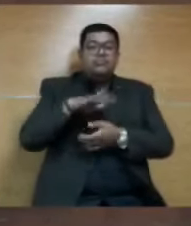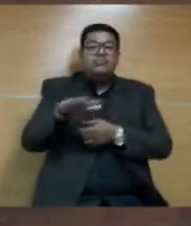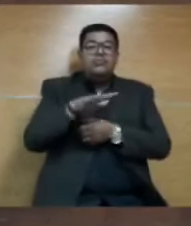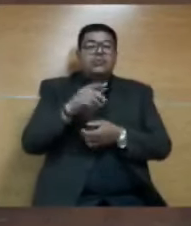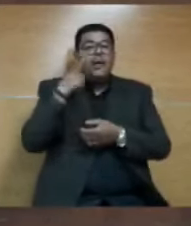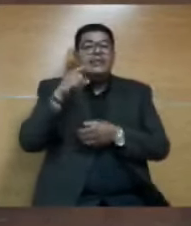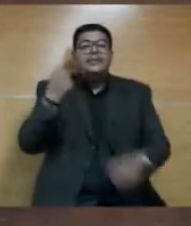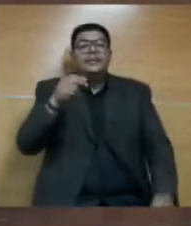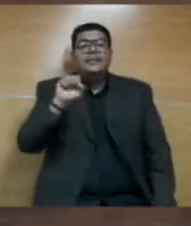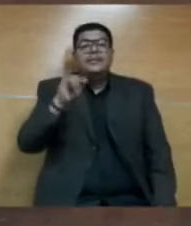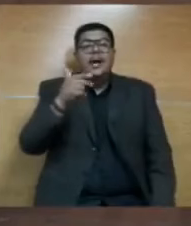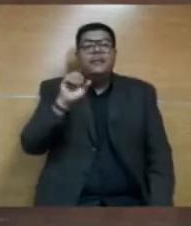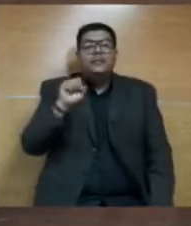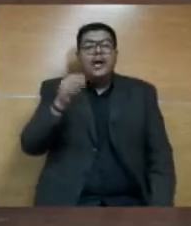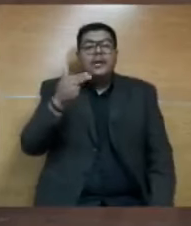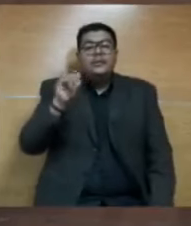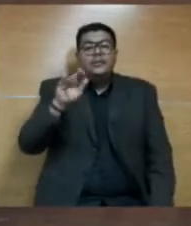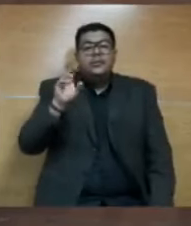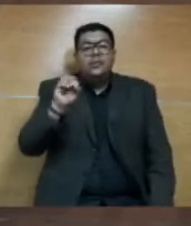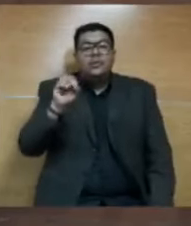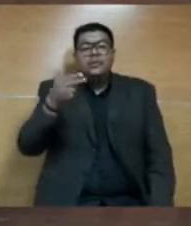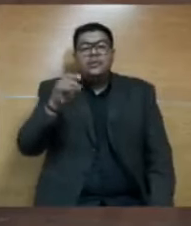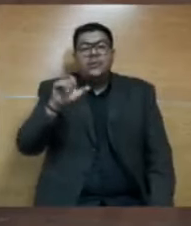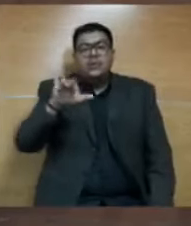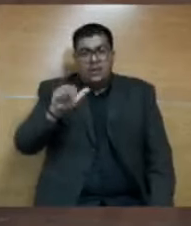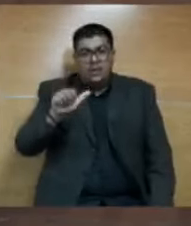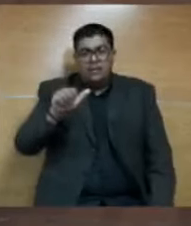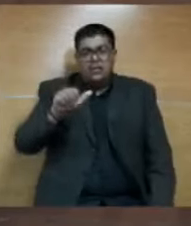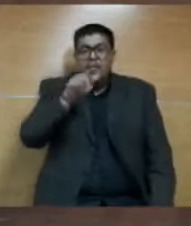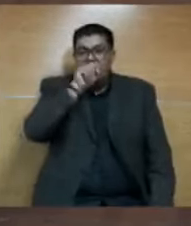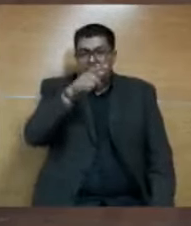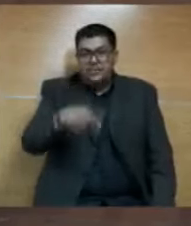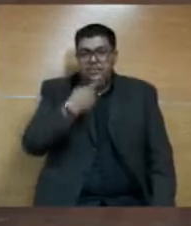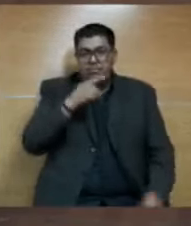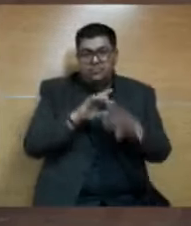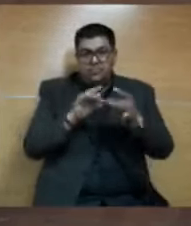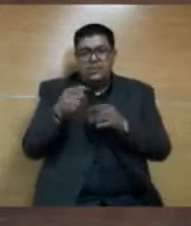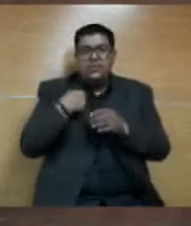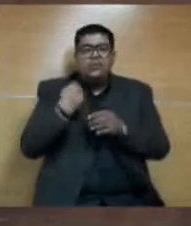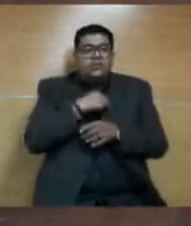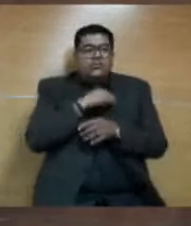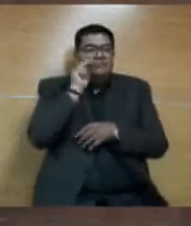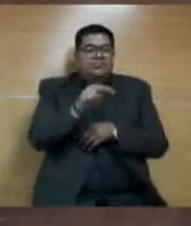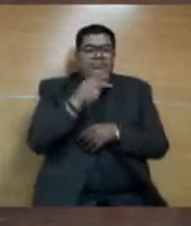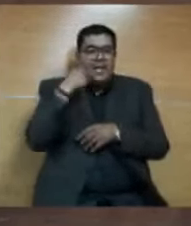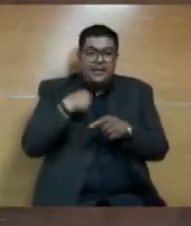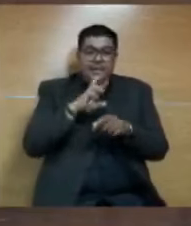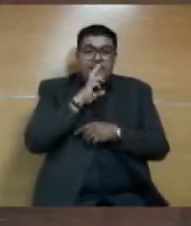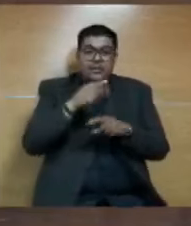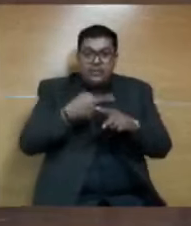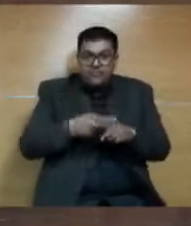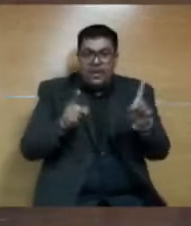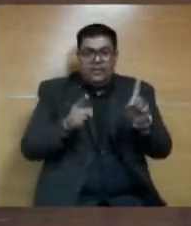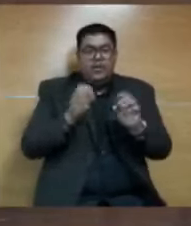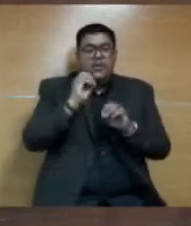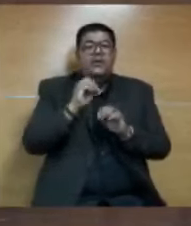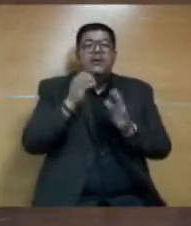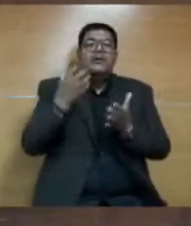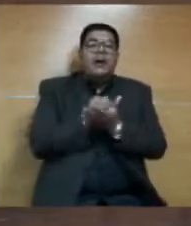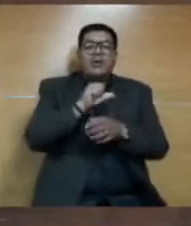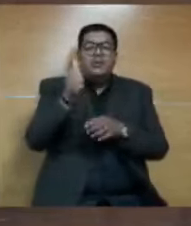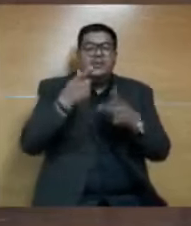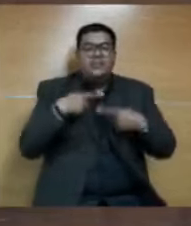Sigamos Haciendo Historia en Jalisco. De manera que, a partir de ahí, no es dable sustentar una determinancia para el resultado de la votación